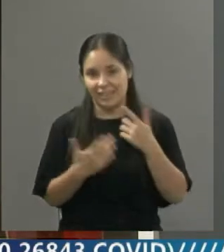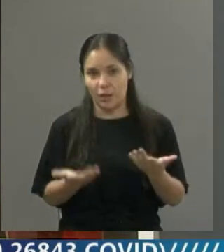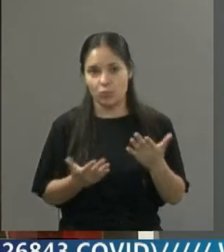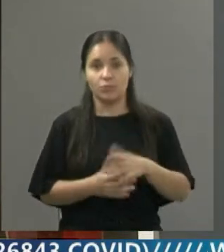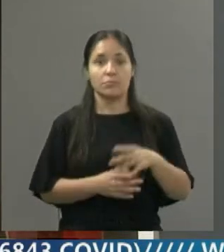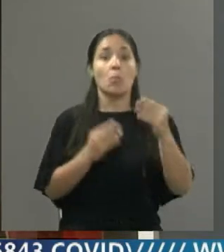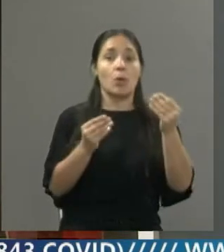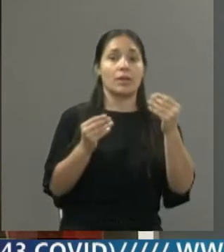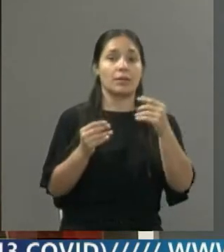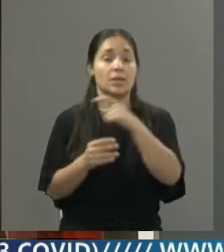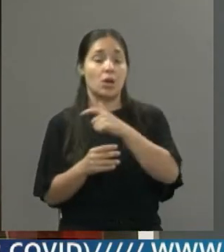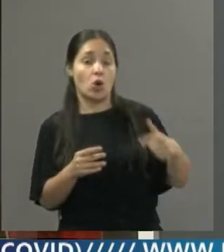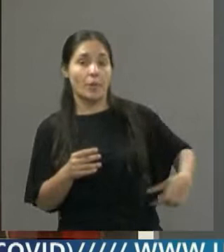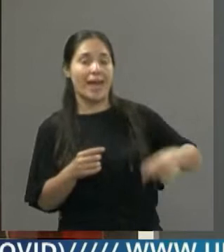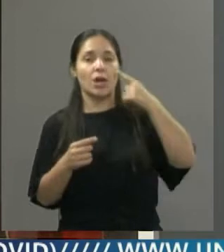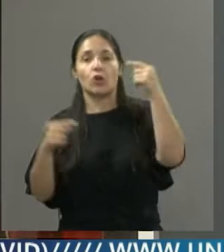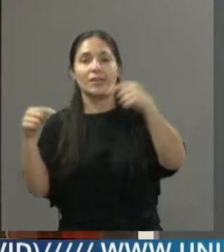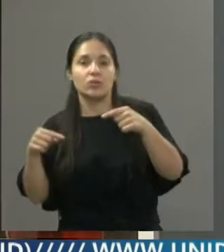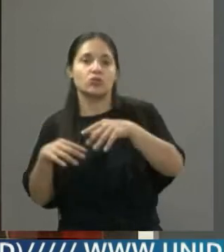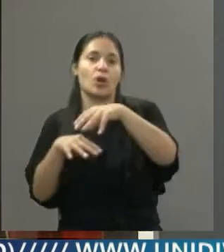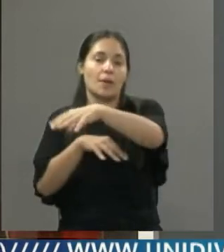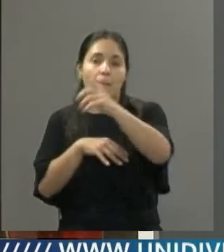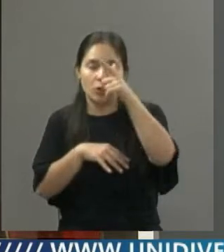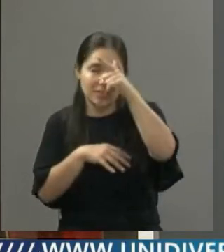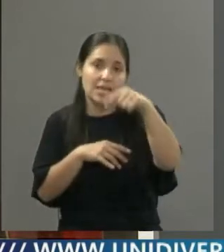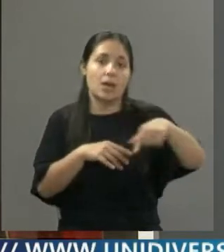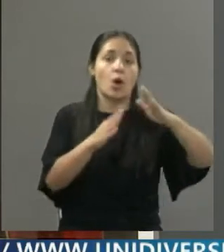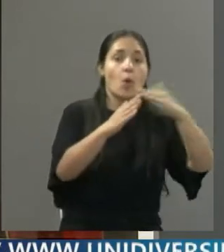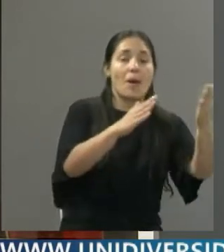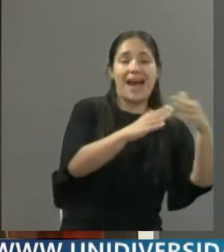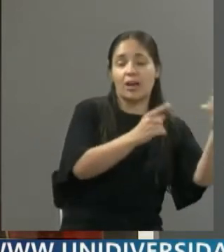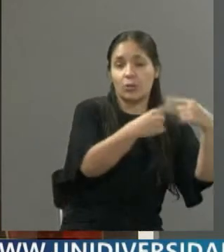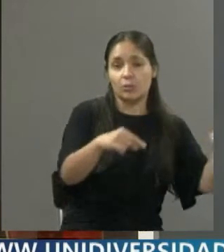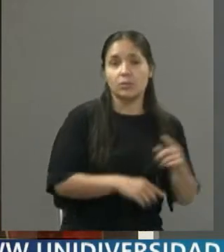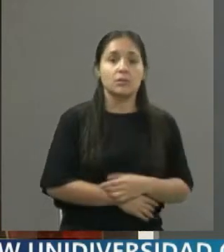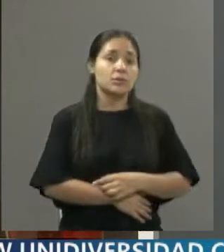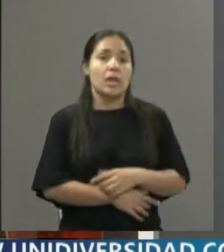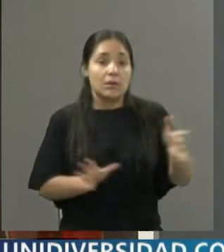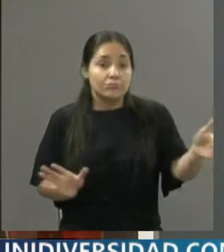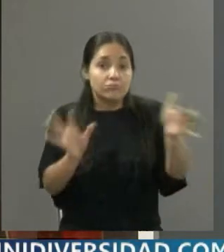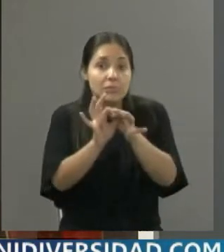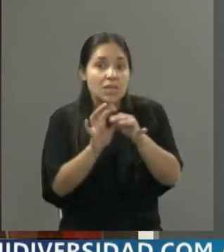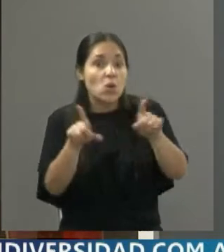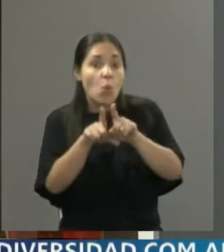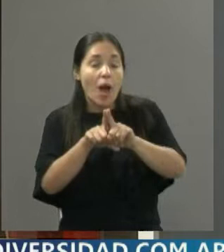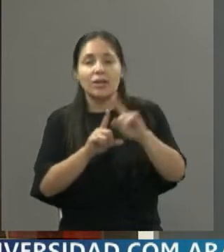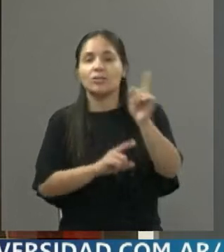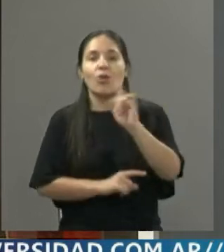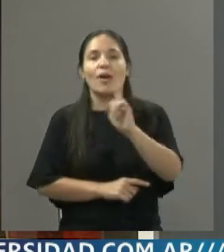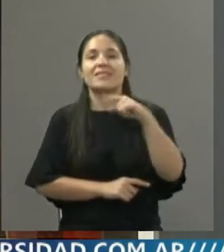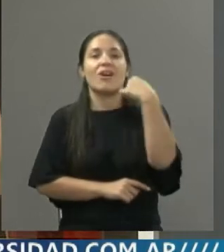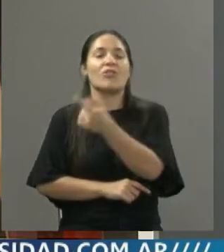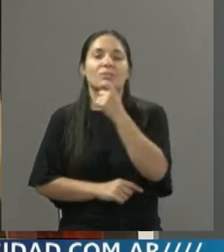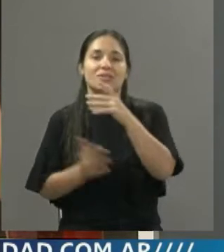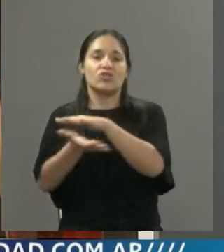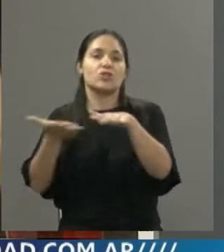sectores populares con las instituciones, con la justicia, con la policía, no es la misma que quizás tenemos quienes pertenecemos a la clase media. Y en